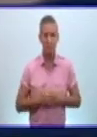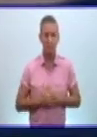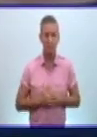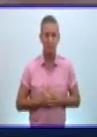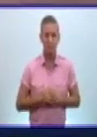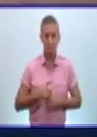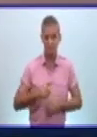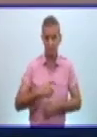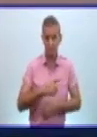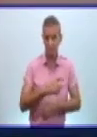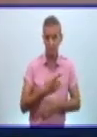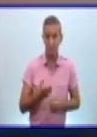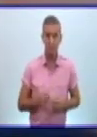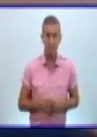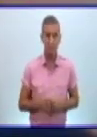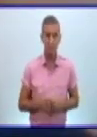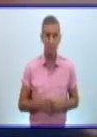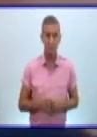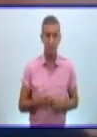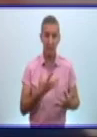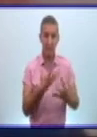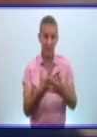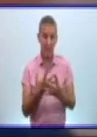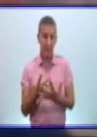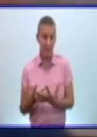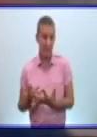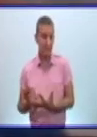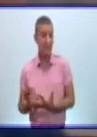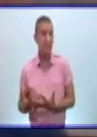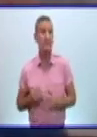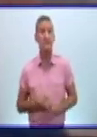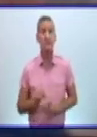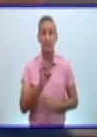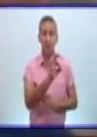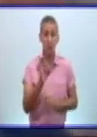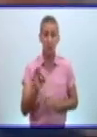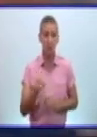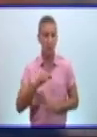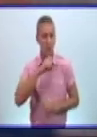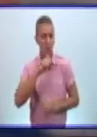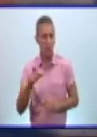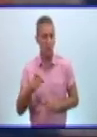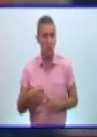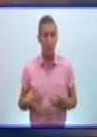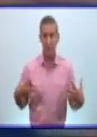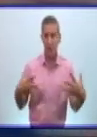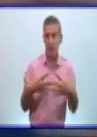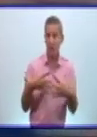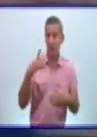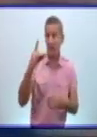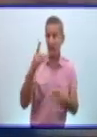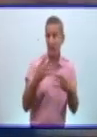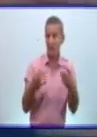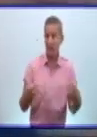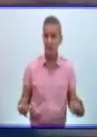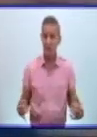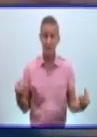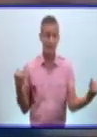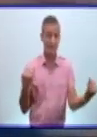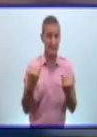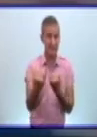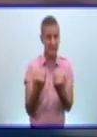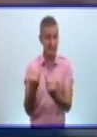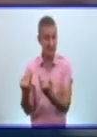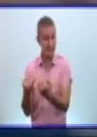en las células y tejidos de los organismos complejos, las disoluciones hacen que sean posibles las interacciones químicas